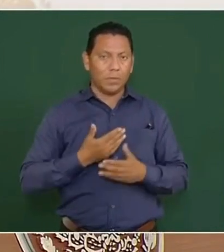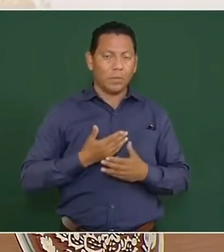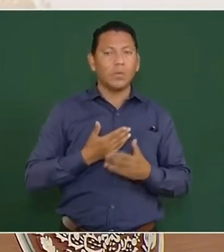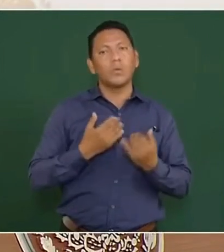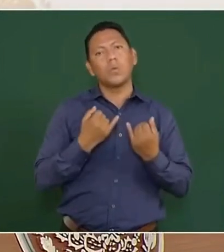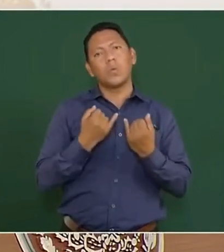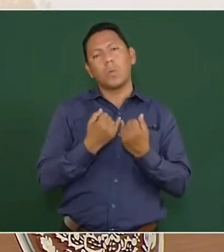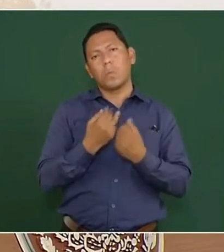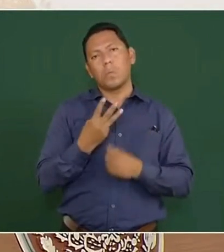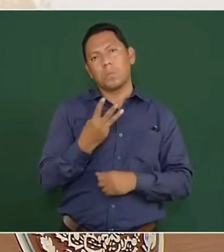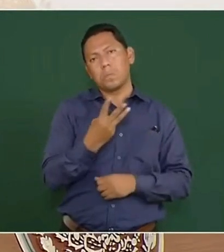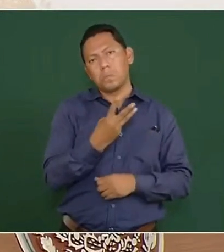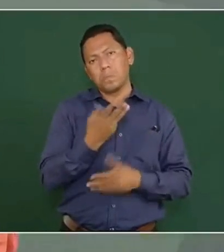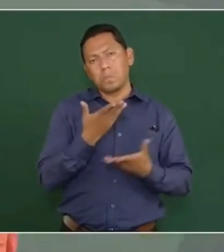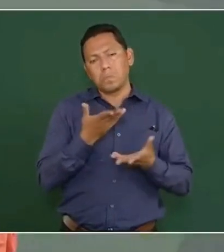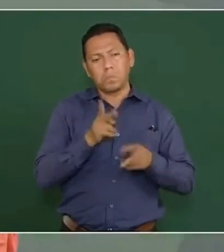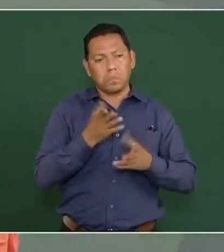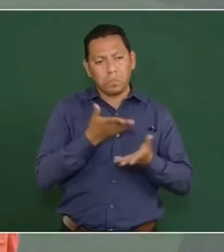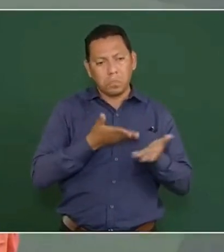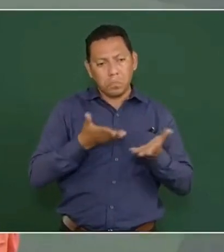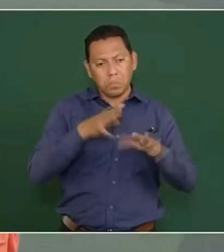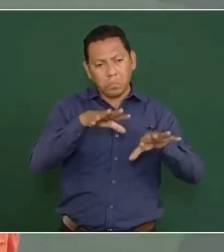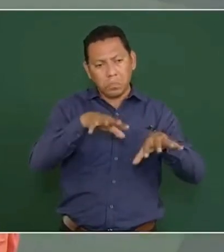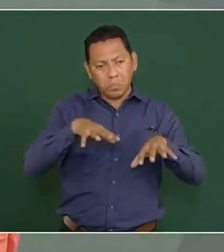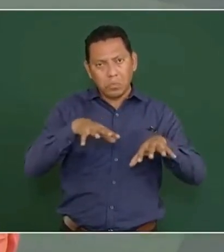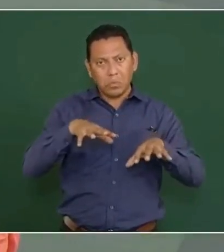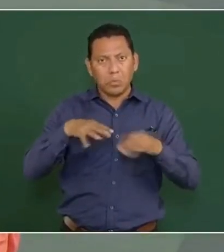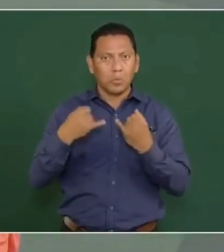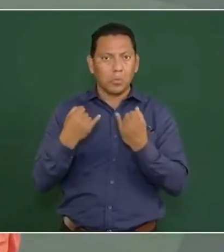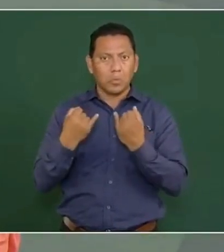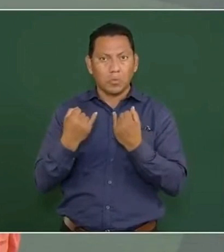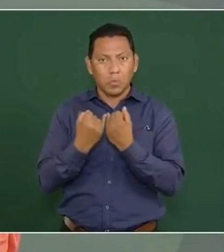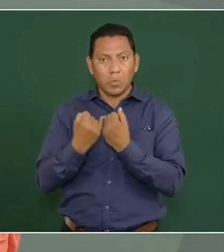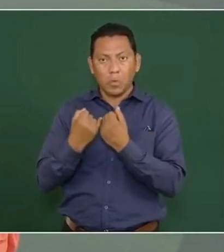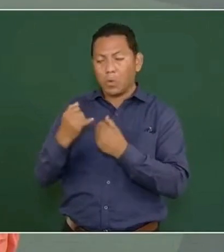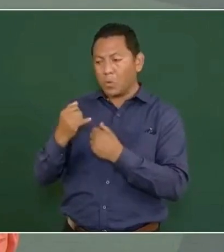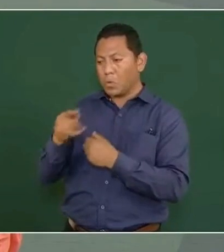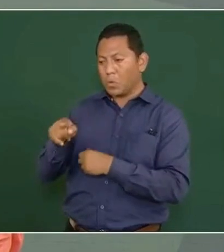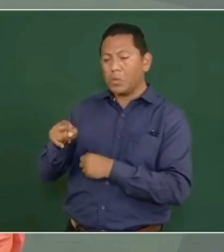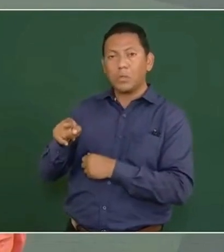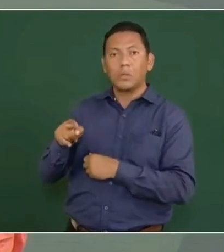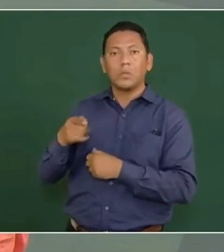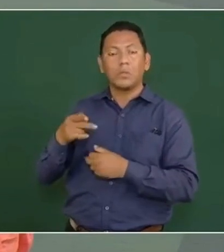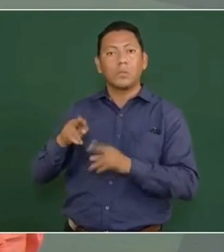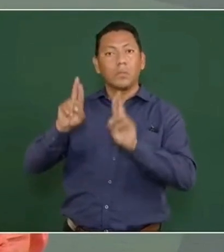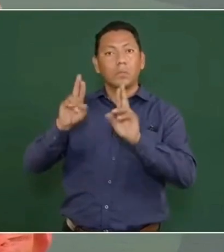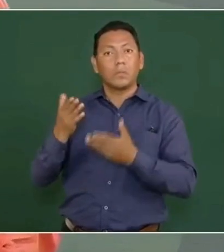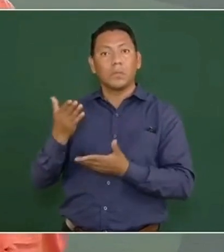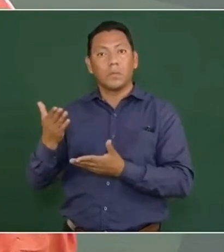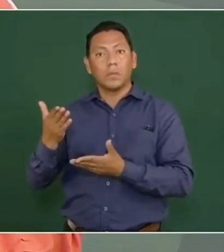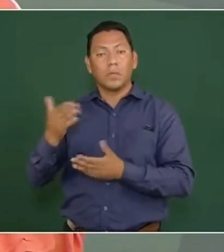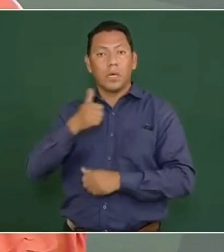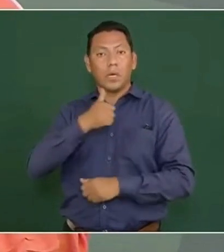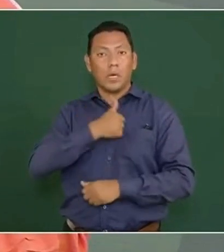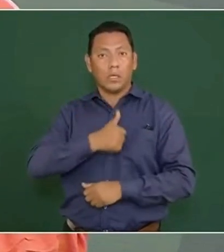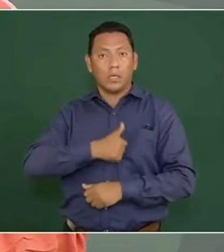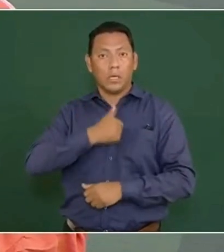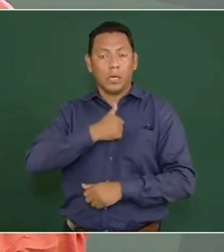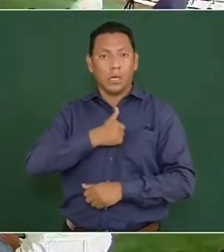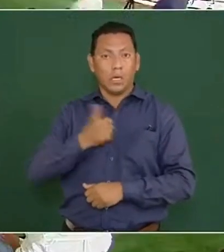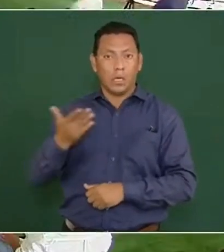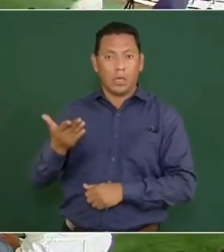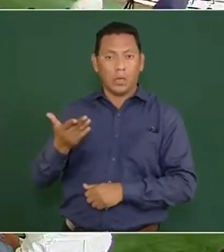tres, y al final es una bilateral con el primer ministro de Canadá, con